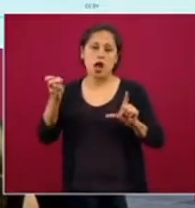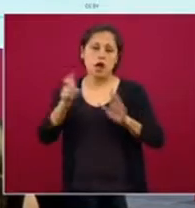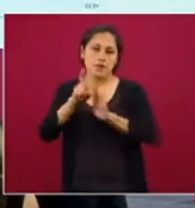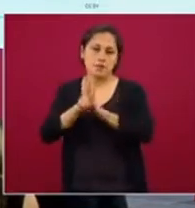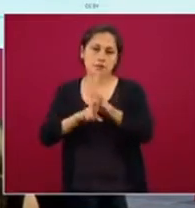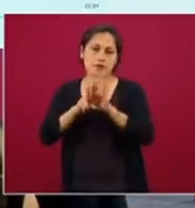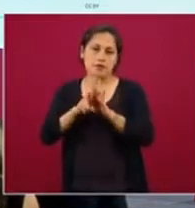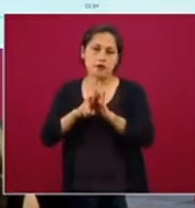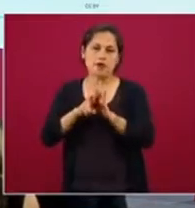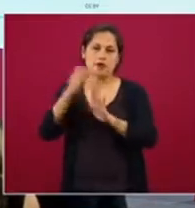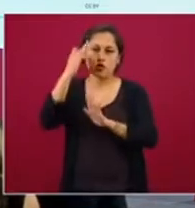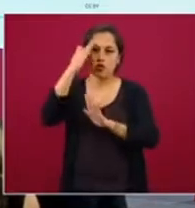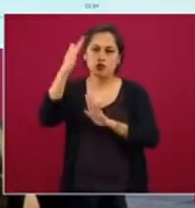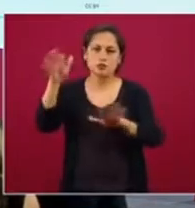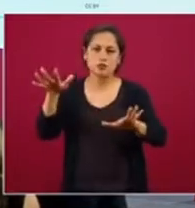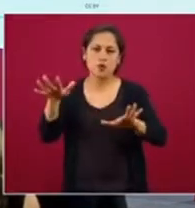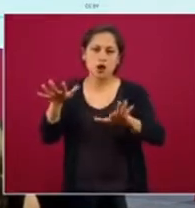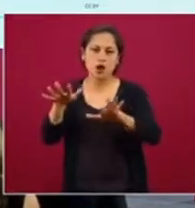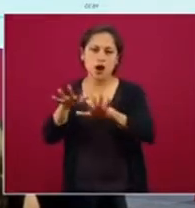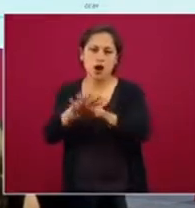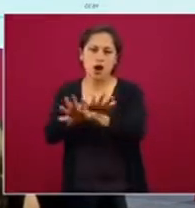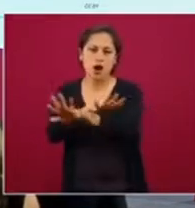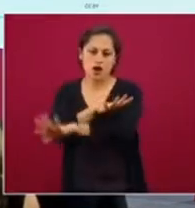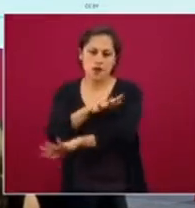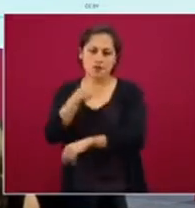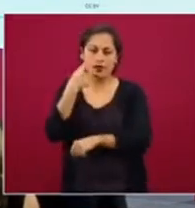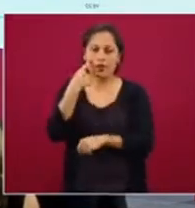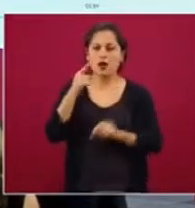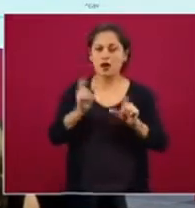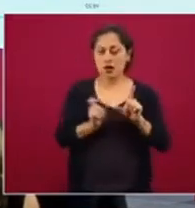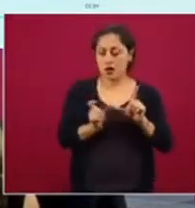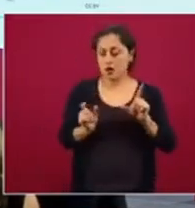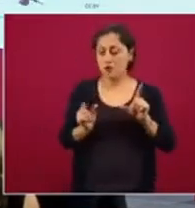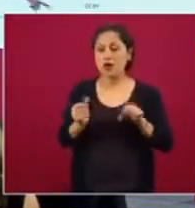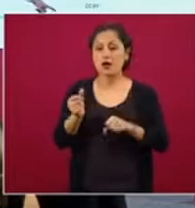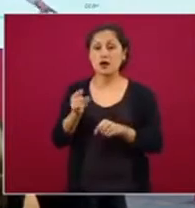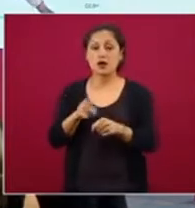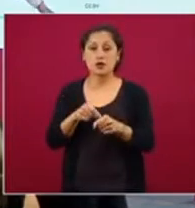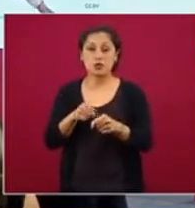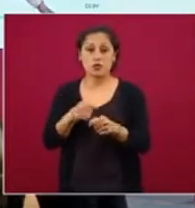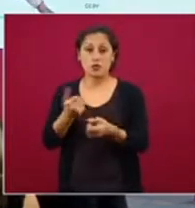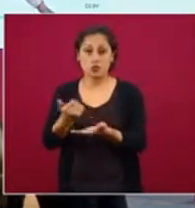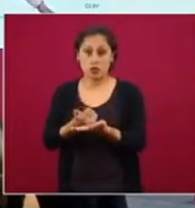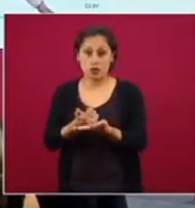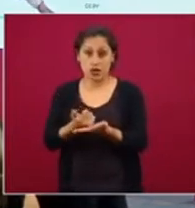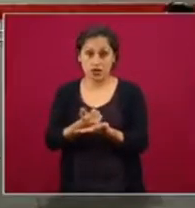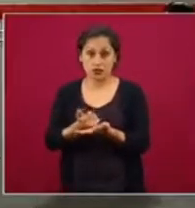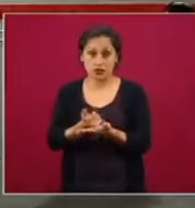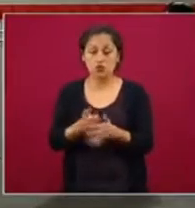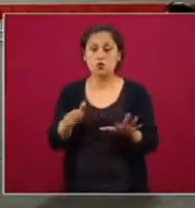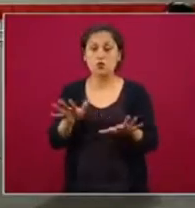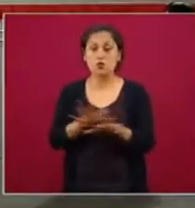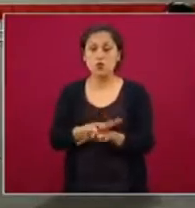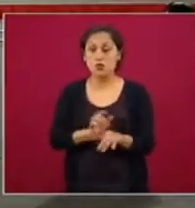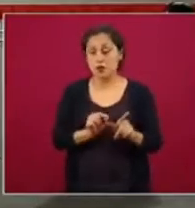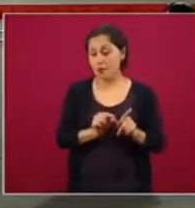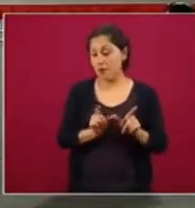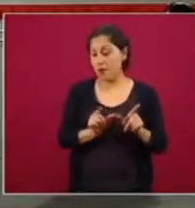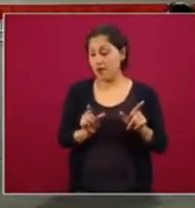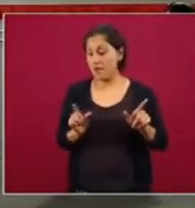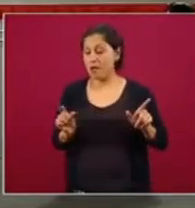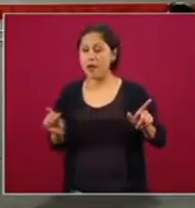tiempo. Verán que esta barra azul se va a ir moviendo hacia acá hasta llegar al 28 de junio, que es